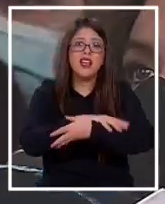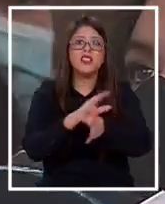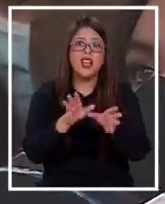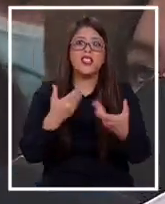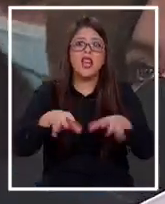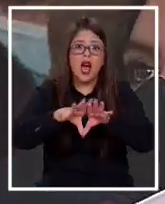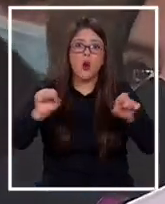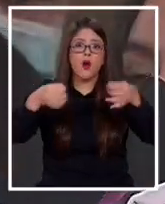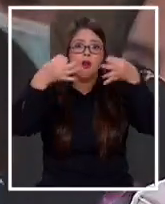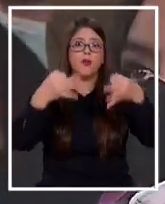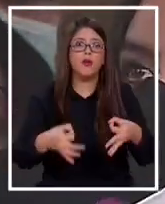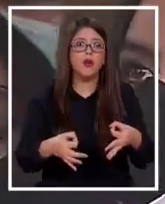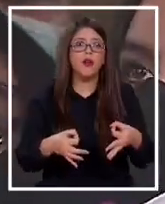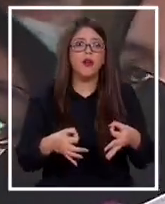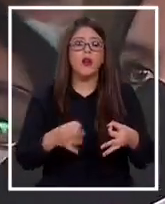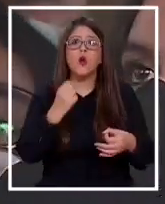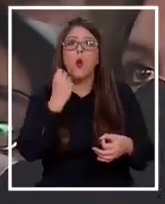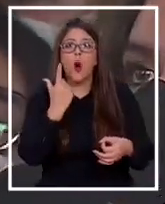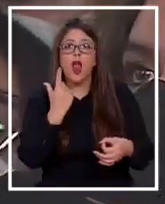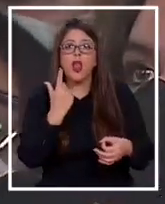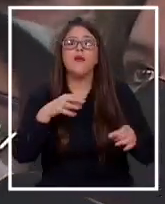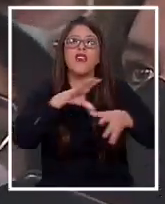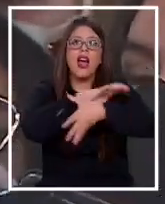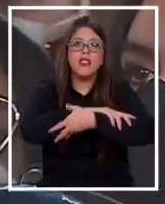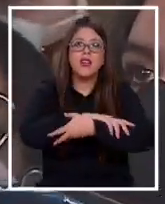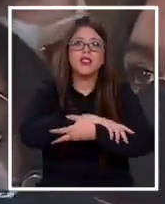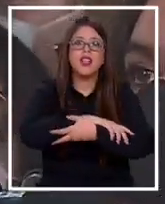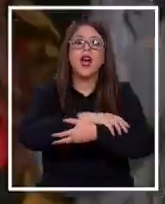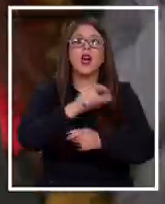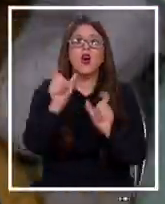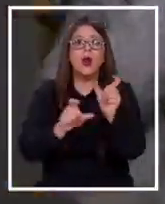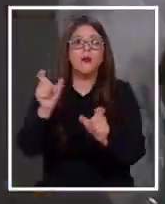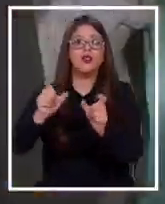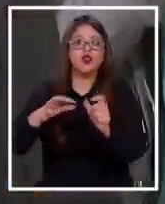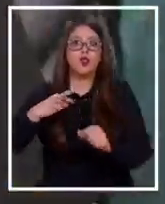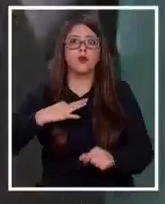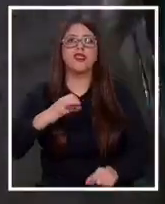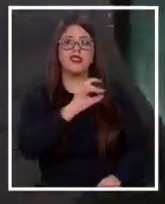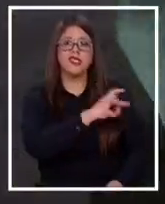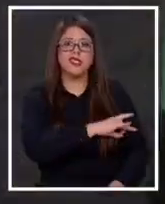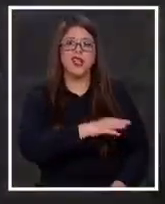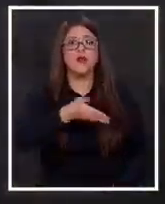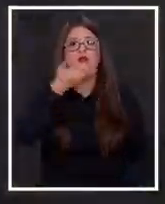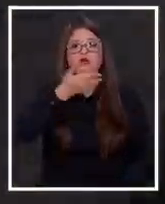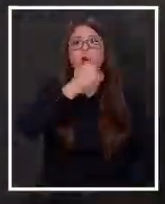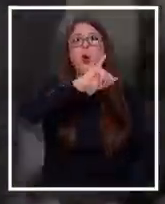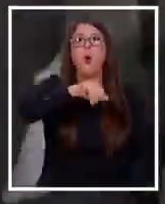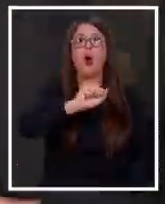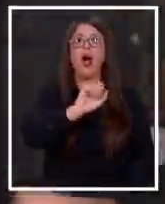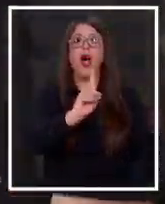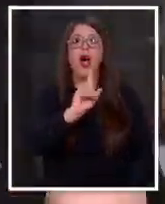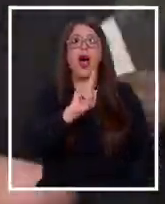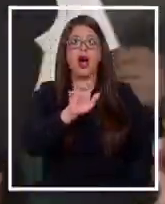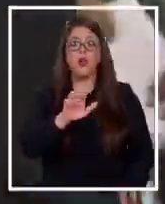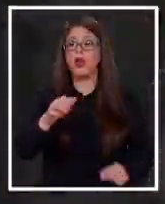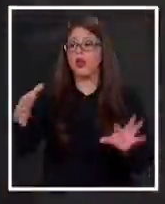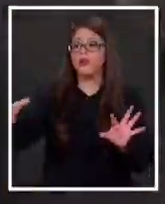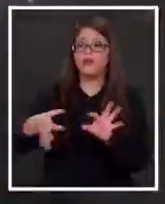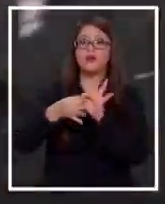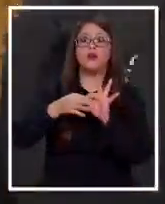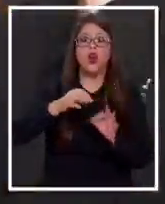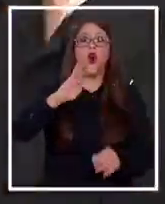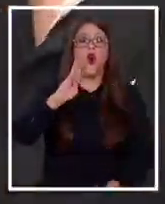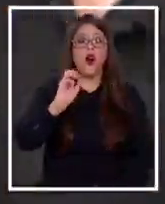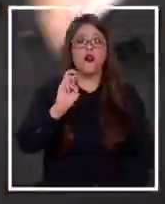era posible. En la alianza con la ciudadanía y con el pueblo de Chile. Palabras este jueves de Daniel Jadue, quien junto a Gabriel Boric